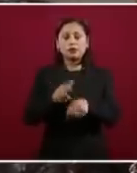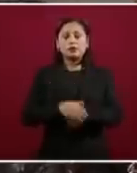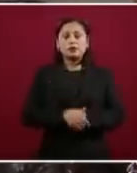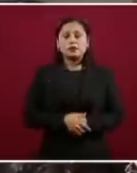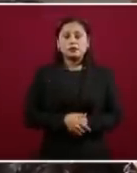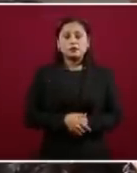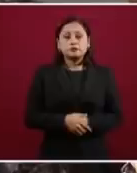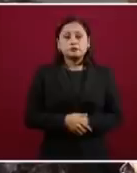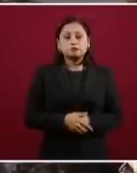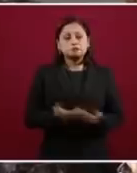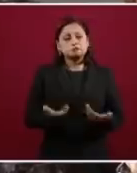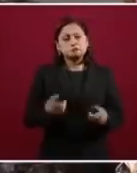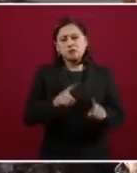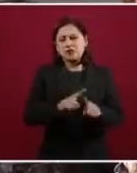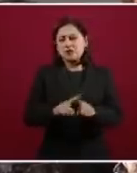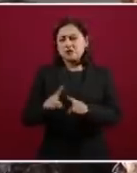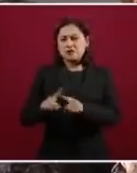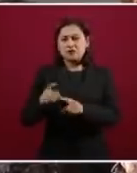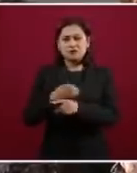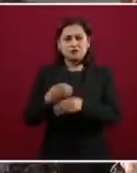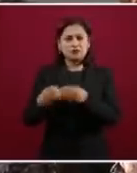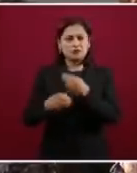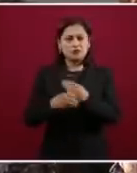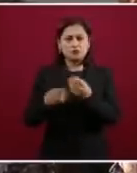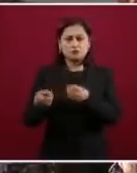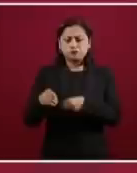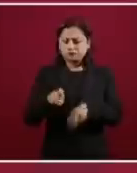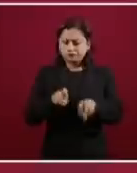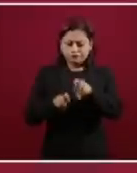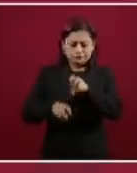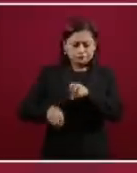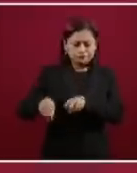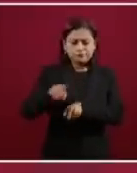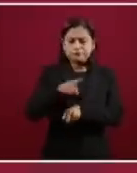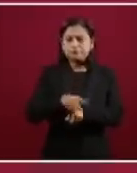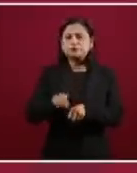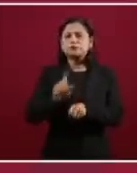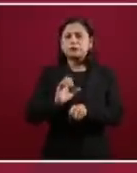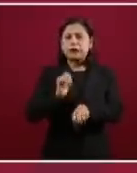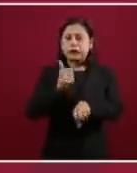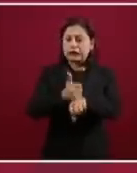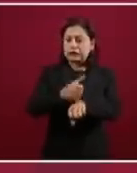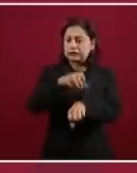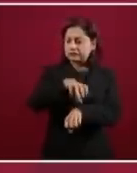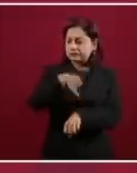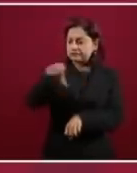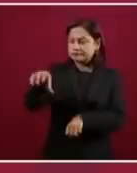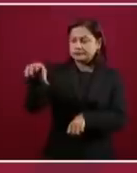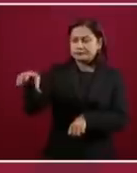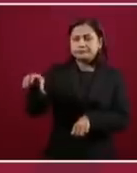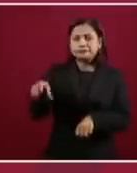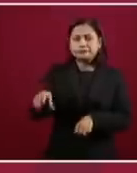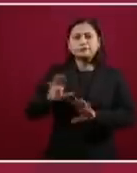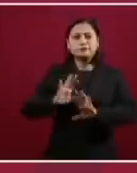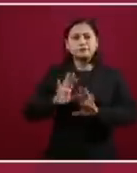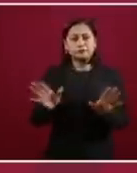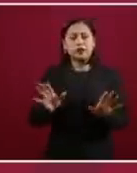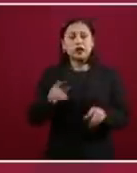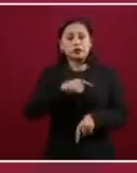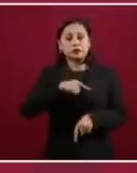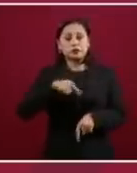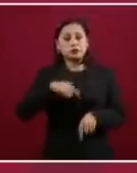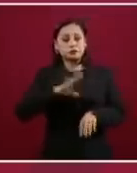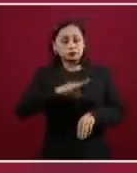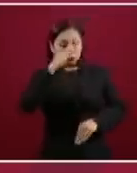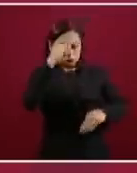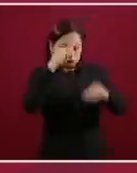todo el equipo rodante, las estaciones, pero ya tenemos un plan y